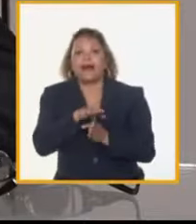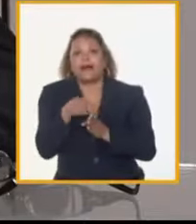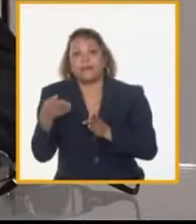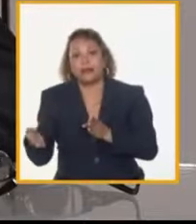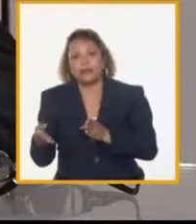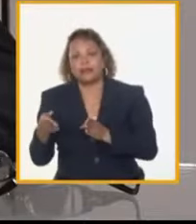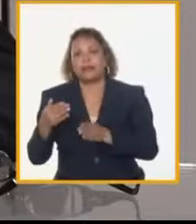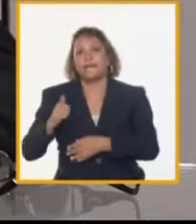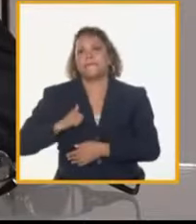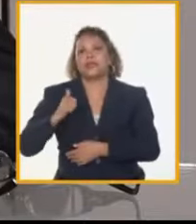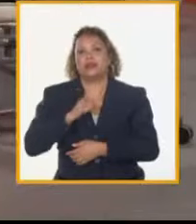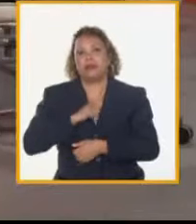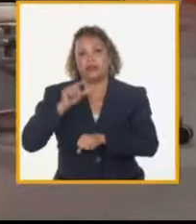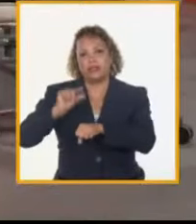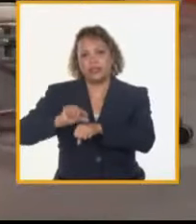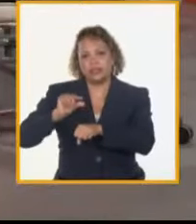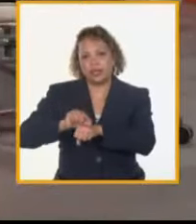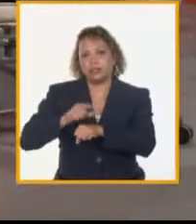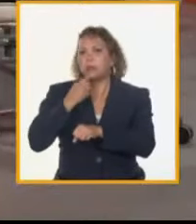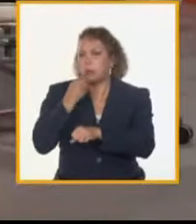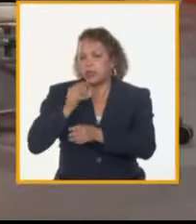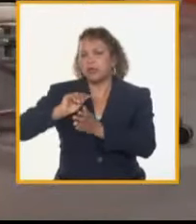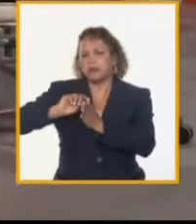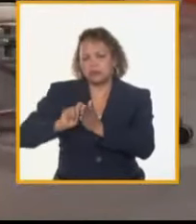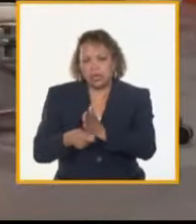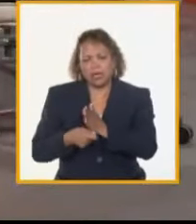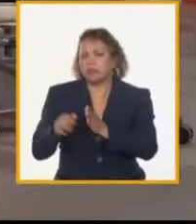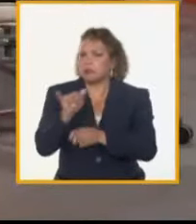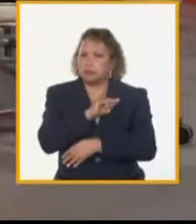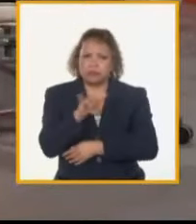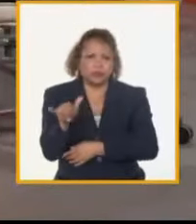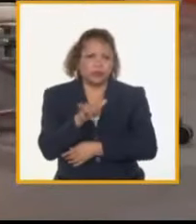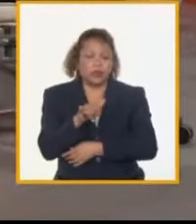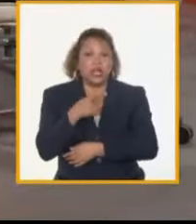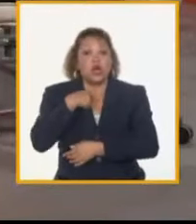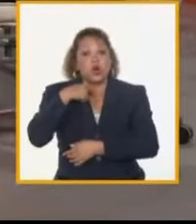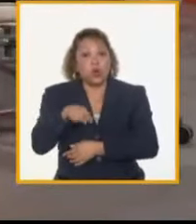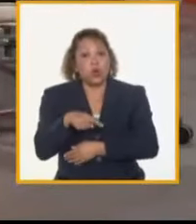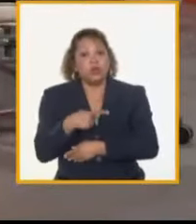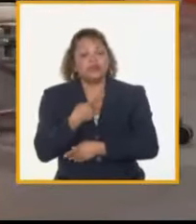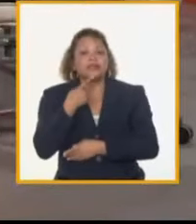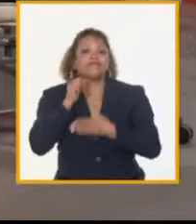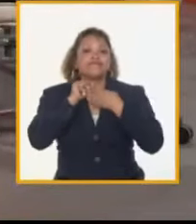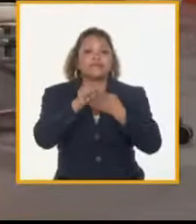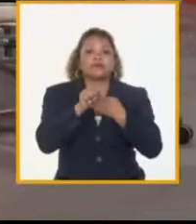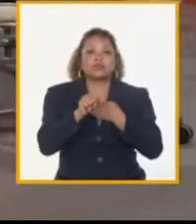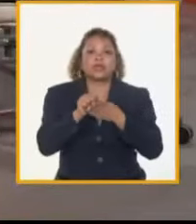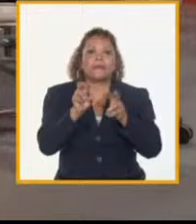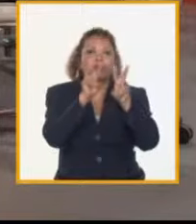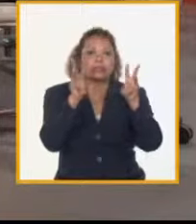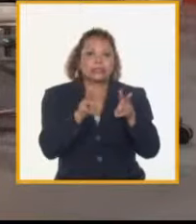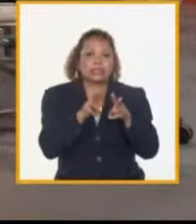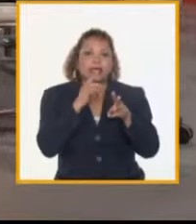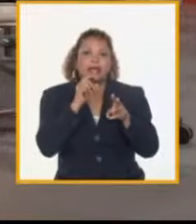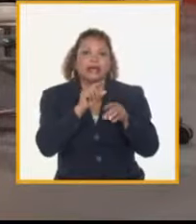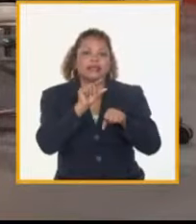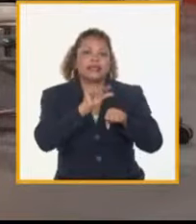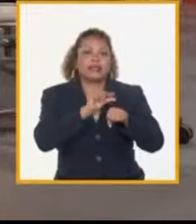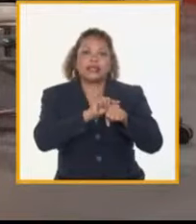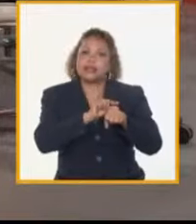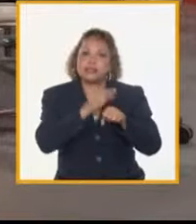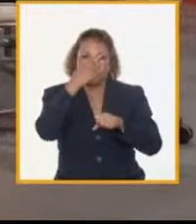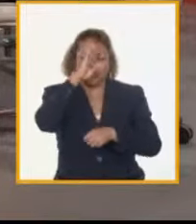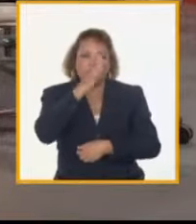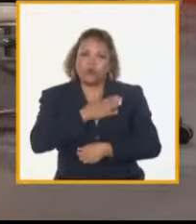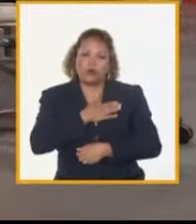cuenta propia, por lo tanto, se pueden contratar incluso con pueden contratar, lo dan. Hoy lo están dando, pero no es a través de una plataforma de TaxiCuba. Quiere decir que es una